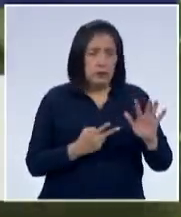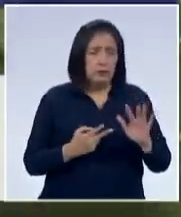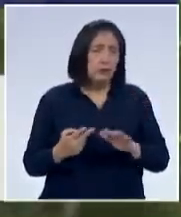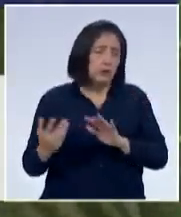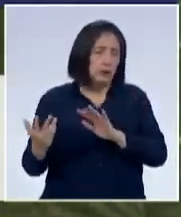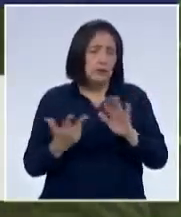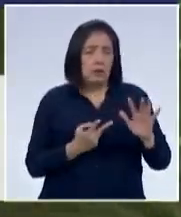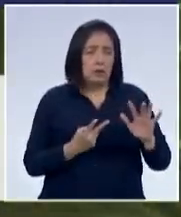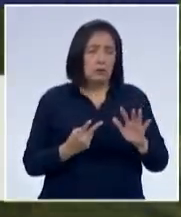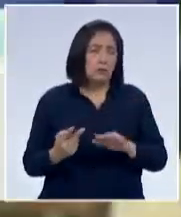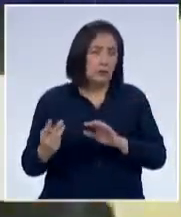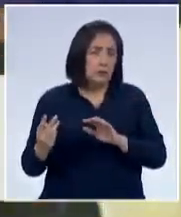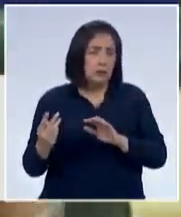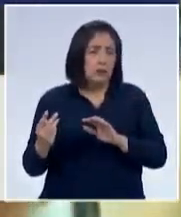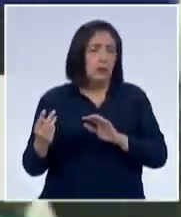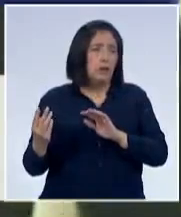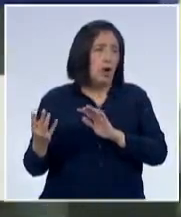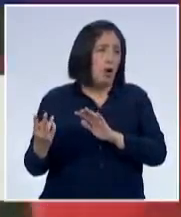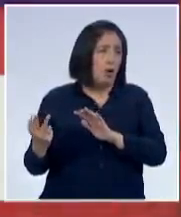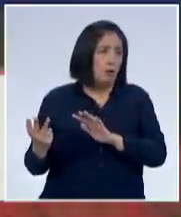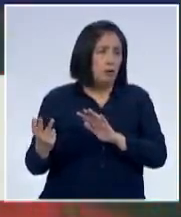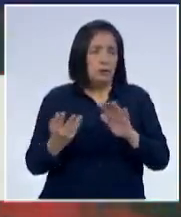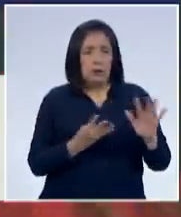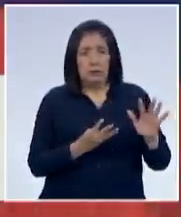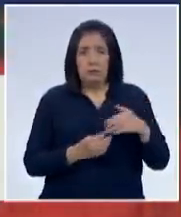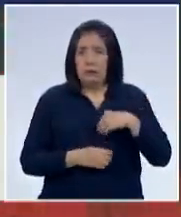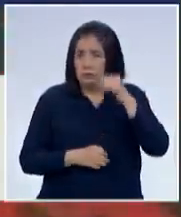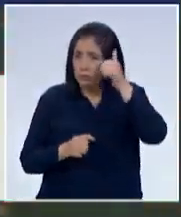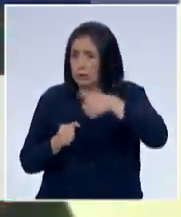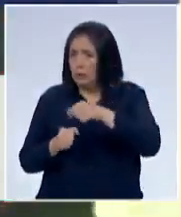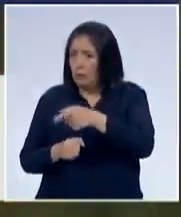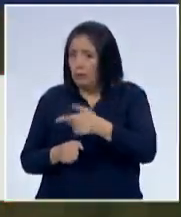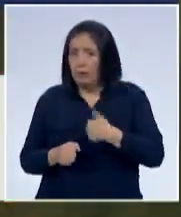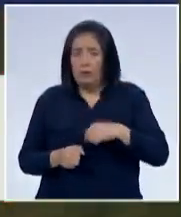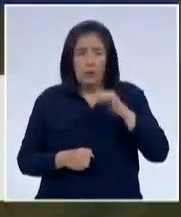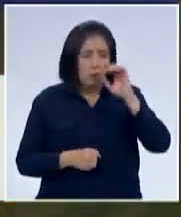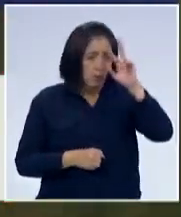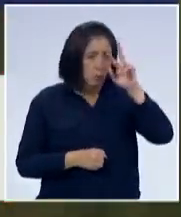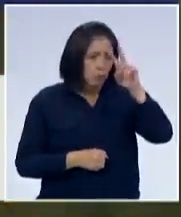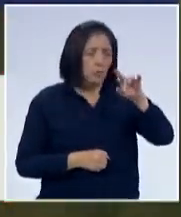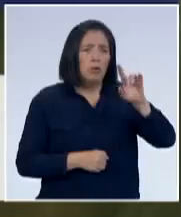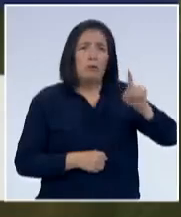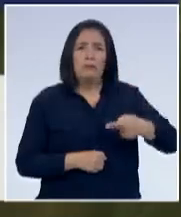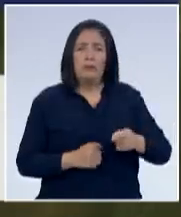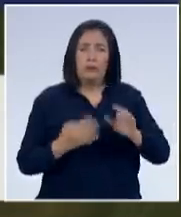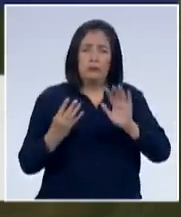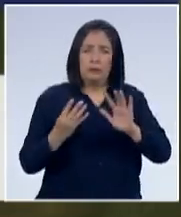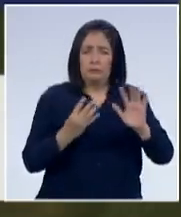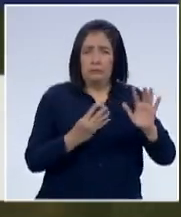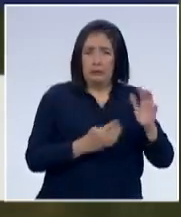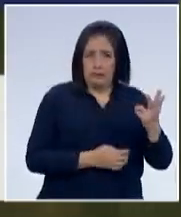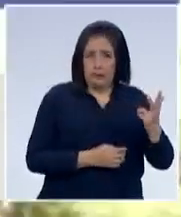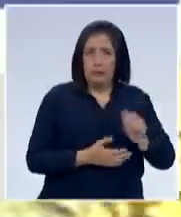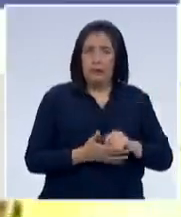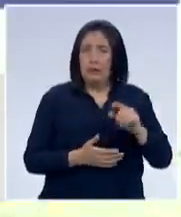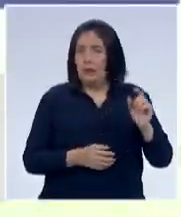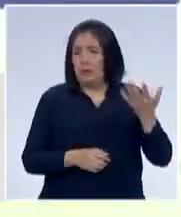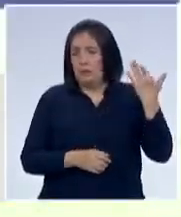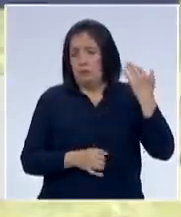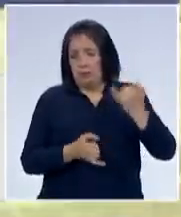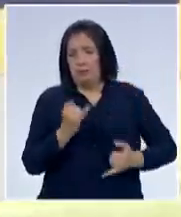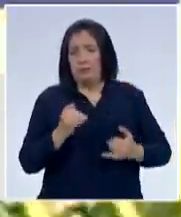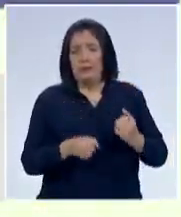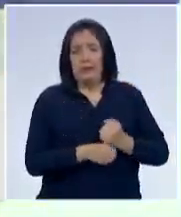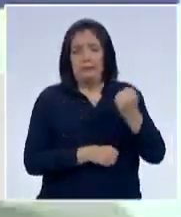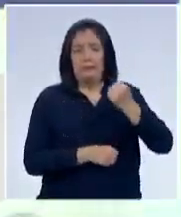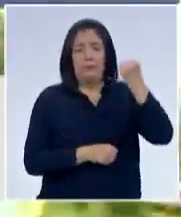87, en el 89. Uh-huh. Y te acuerdas, Martín, yo recuerdo, Cusco 1993, la última vez que fuimos campeones